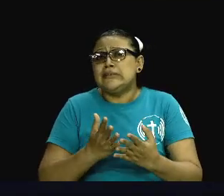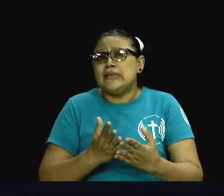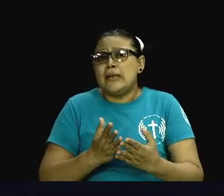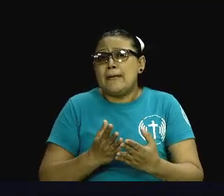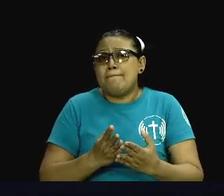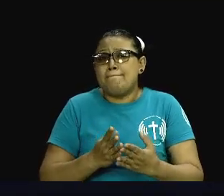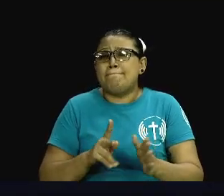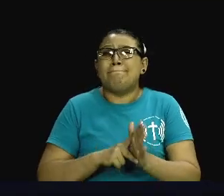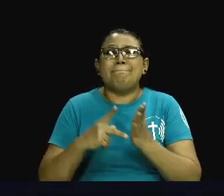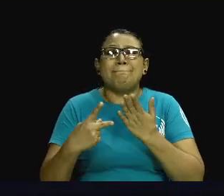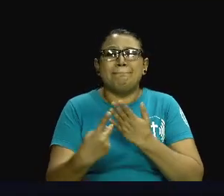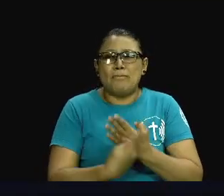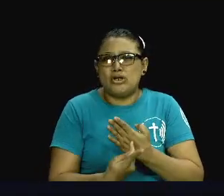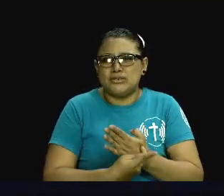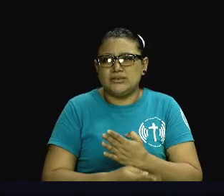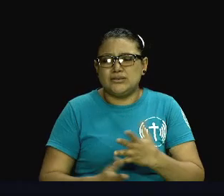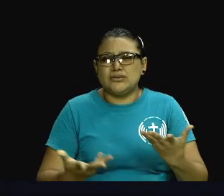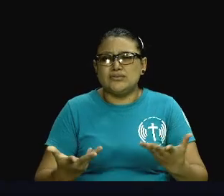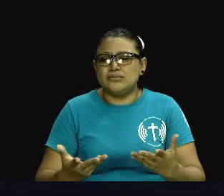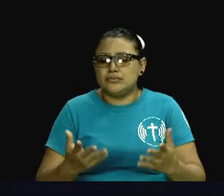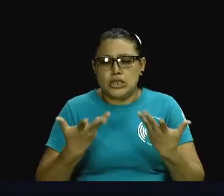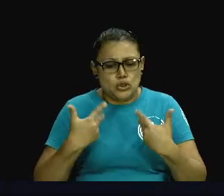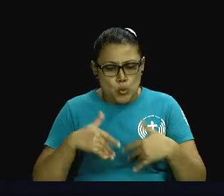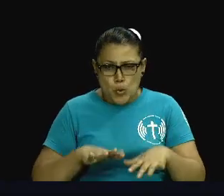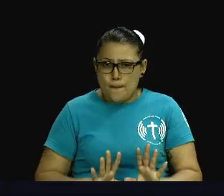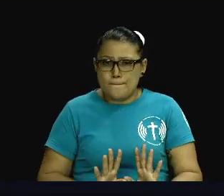termine eso es normal